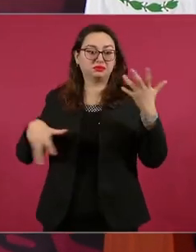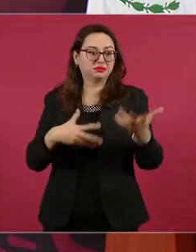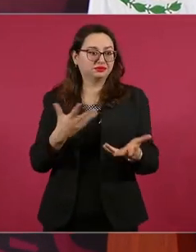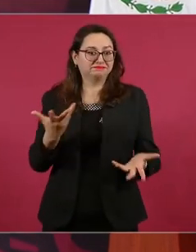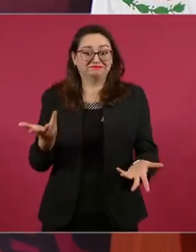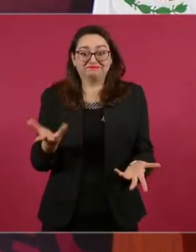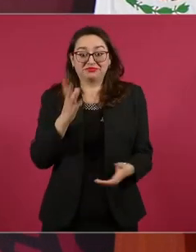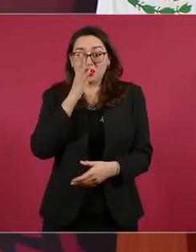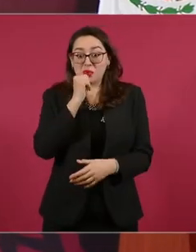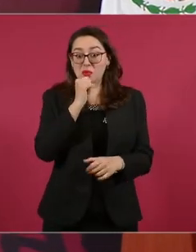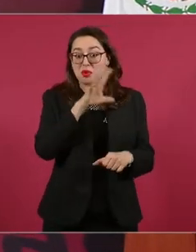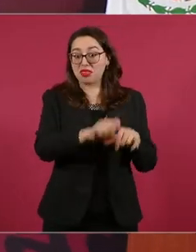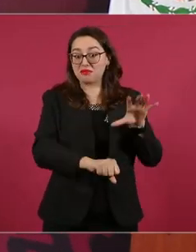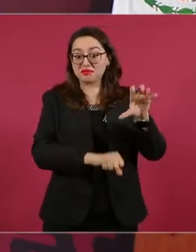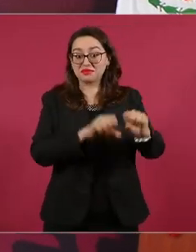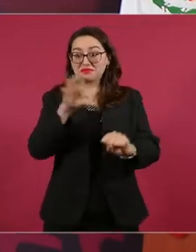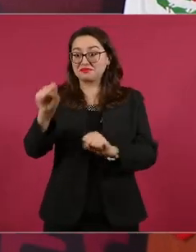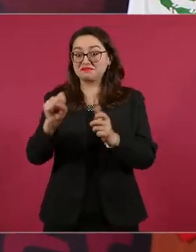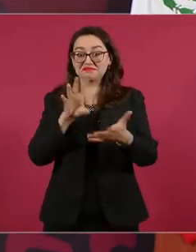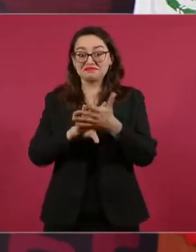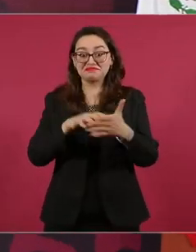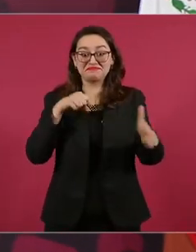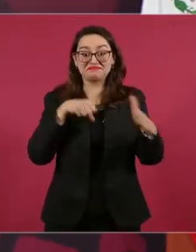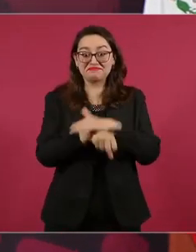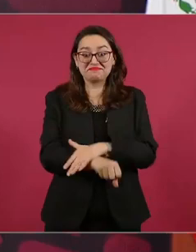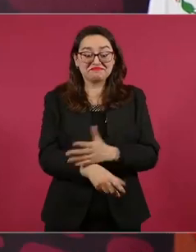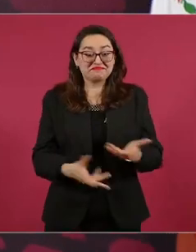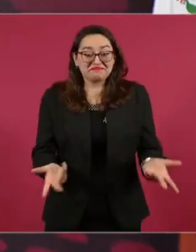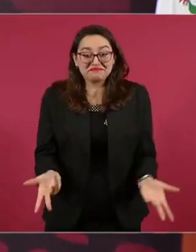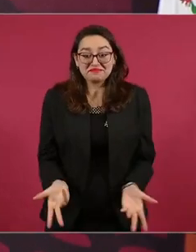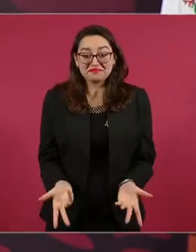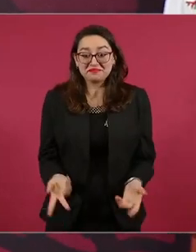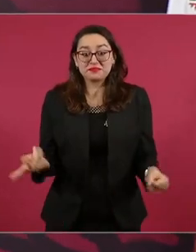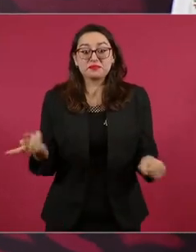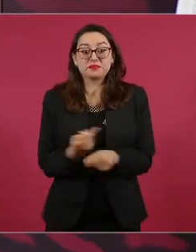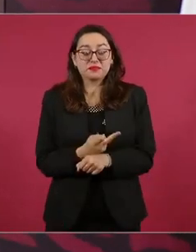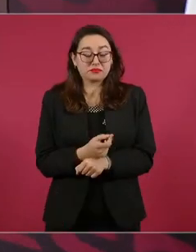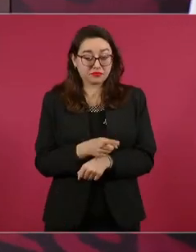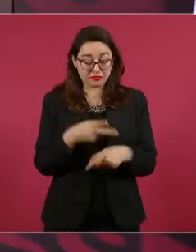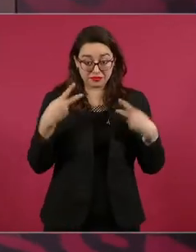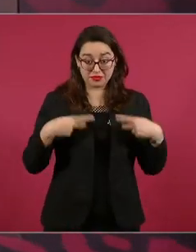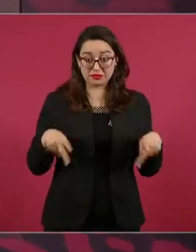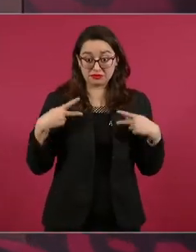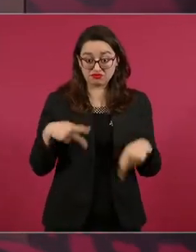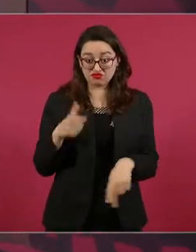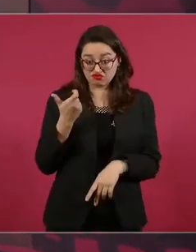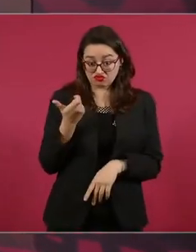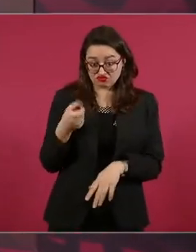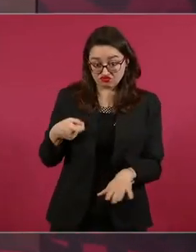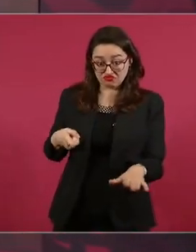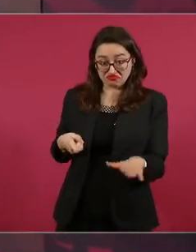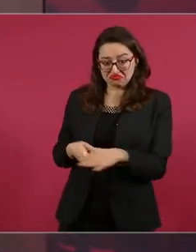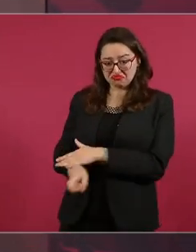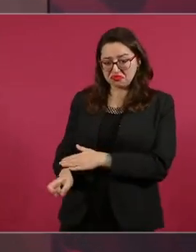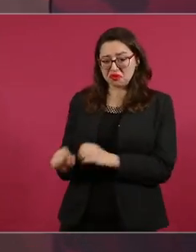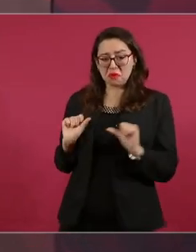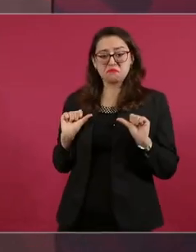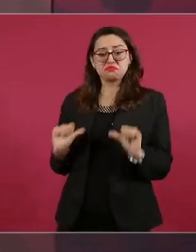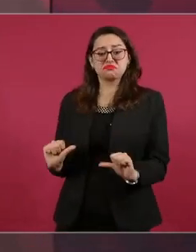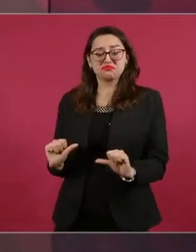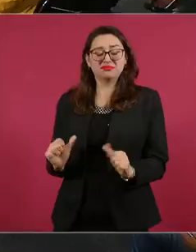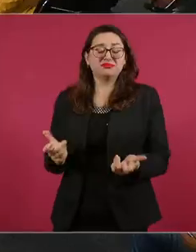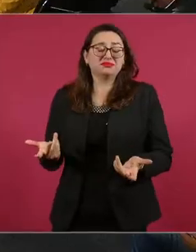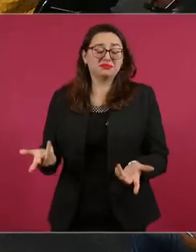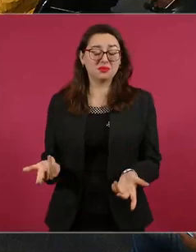mismo que el que tiene dinero para comprar